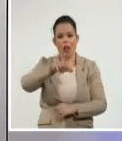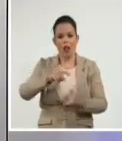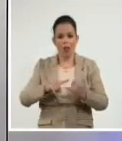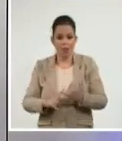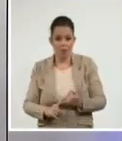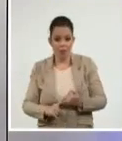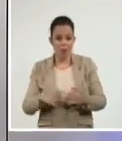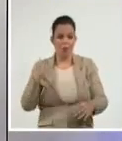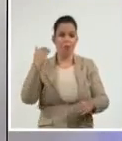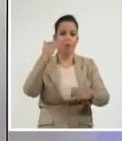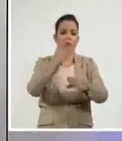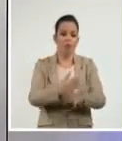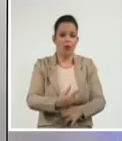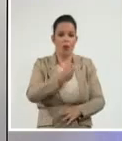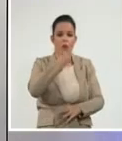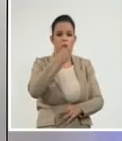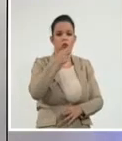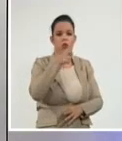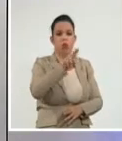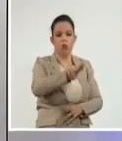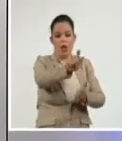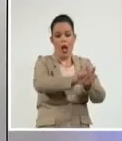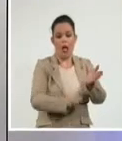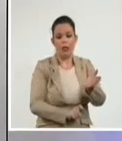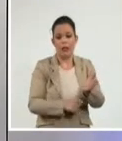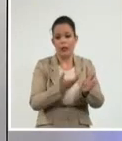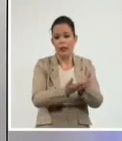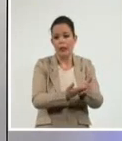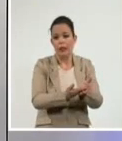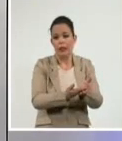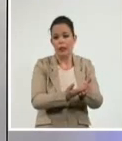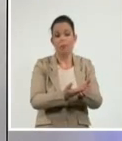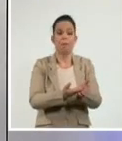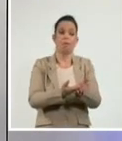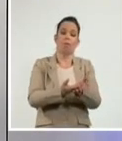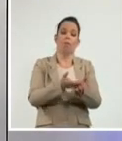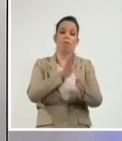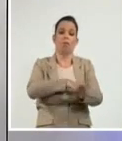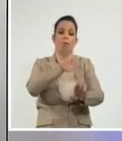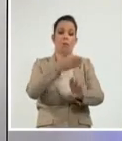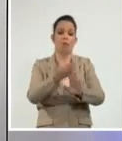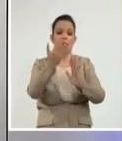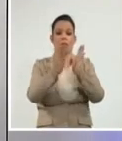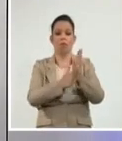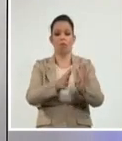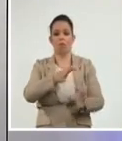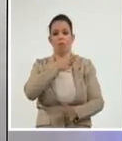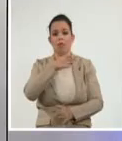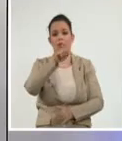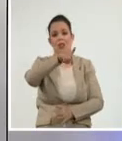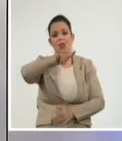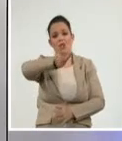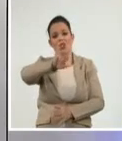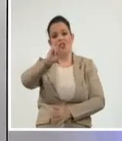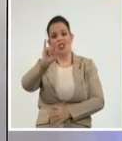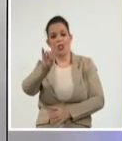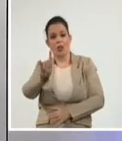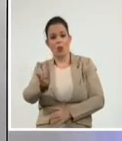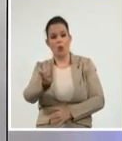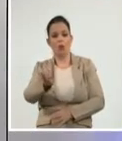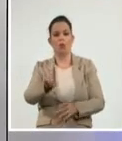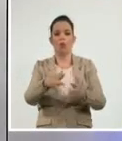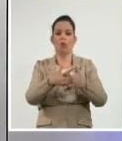suma, tensiones que se incrementaron hasta que Estados Unidos rompió en enero de 1961 las relaciones diplomáticas